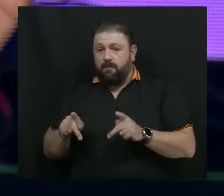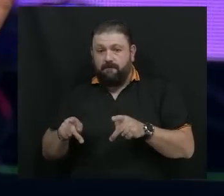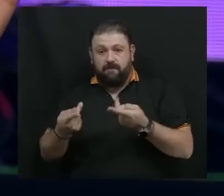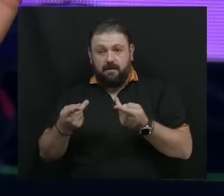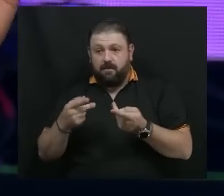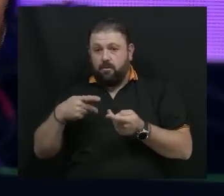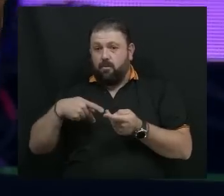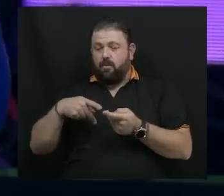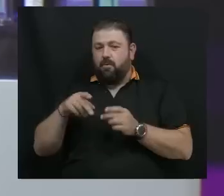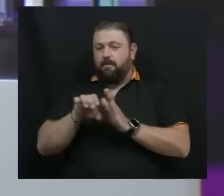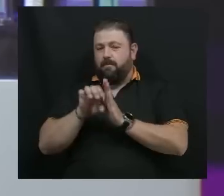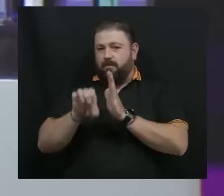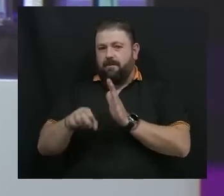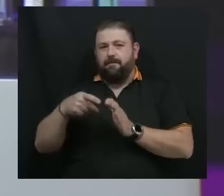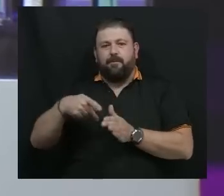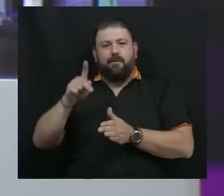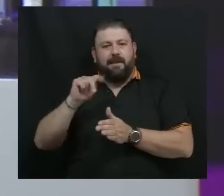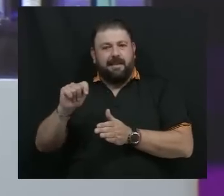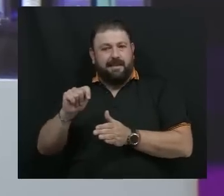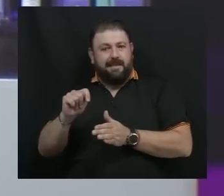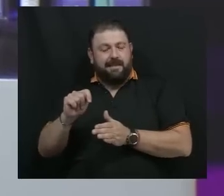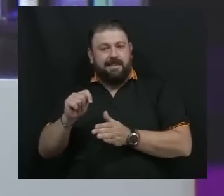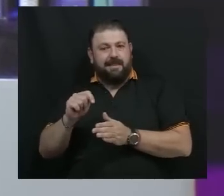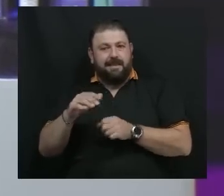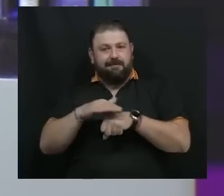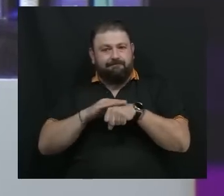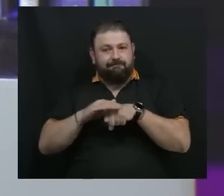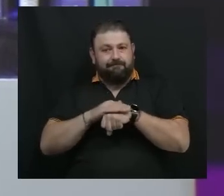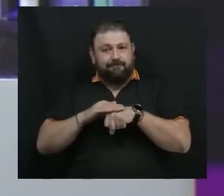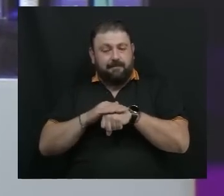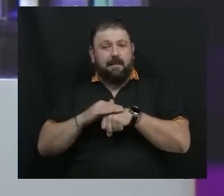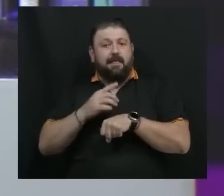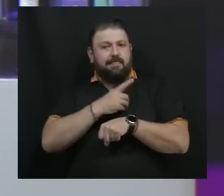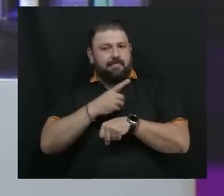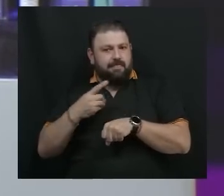crema aclaradora si no va acompañada de varios productos,